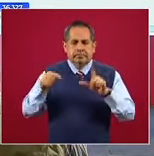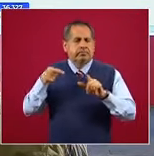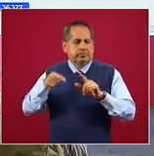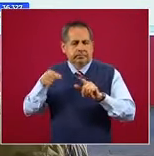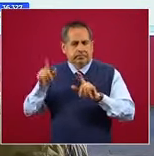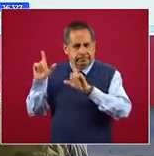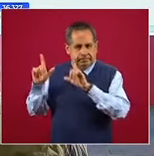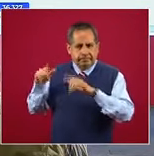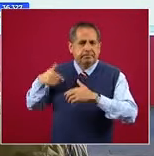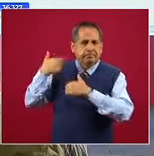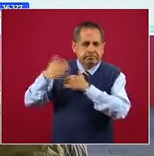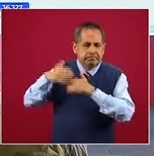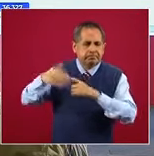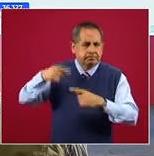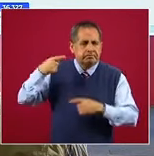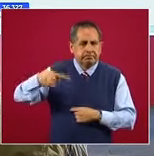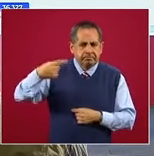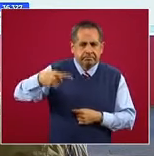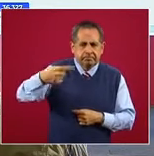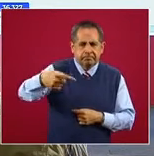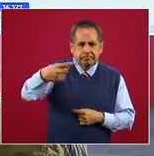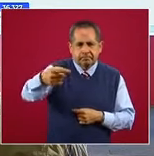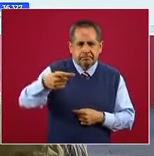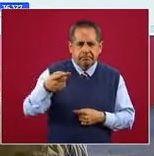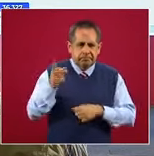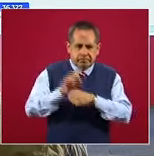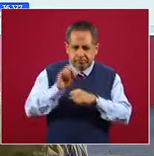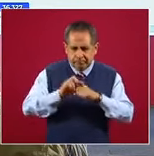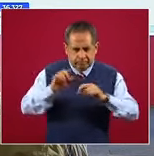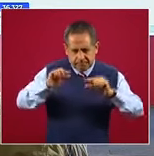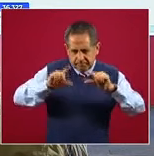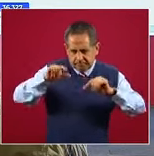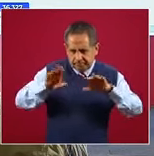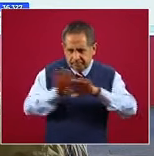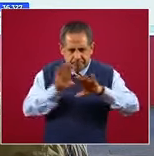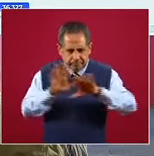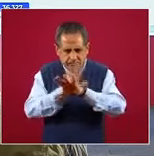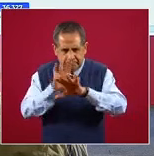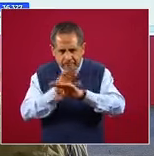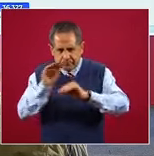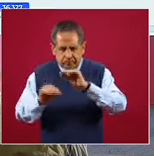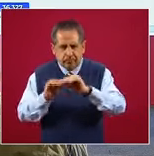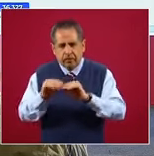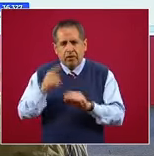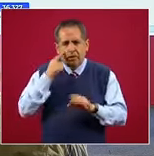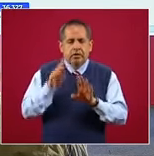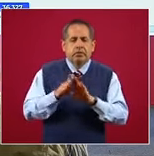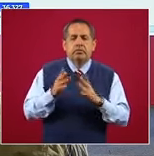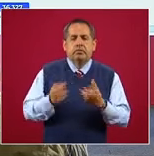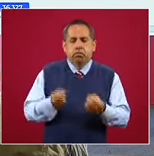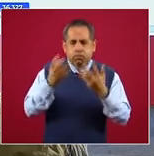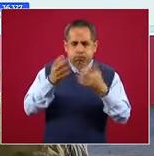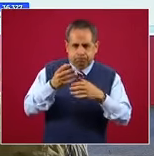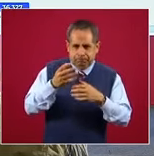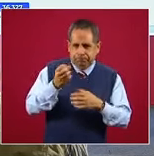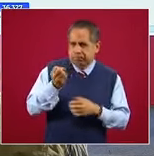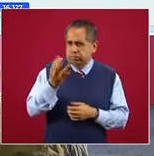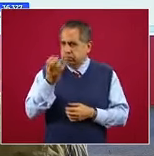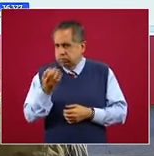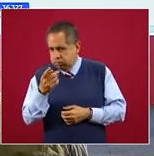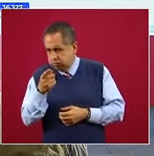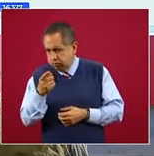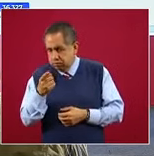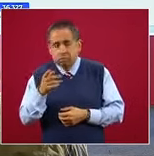estar actualizando durante todos los días y vamos a poder empezar a ver no solamente los números,